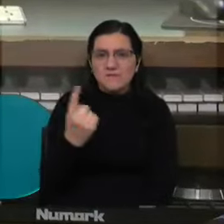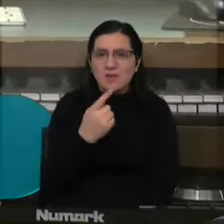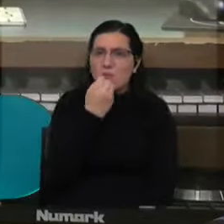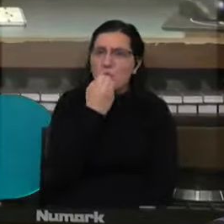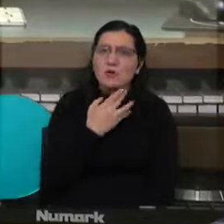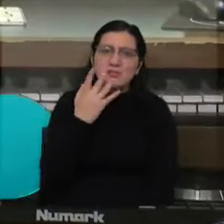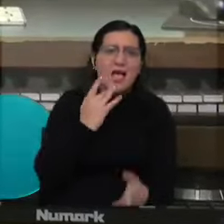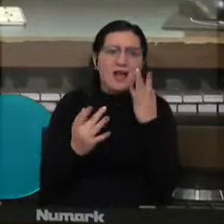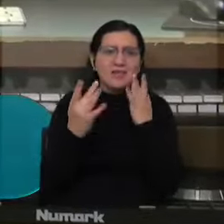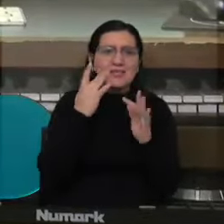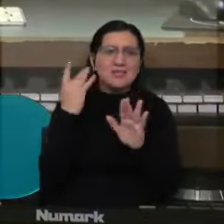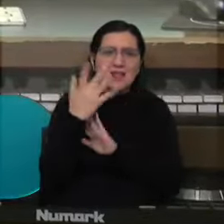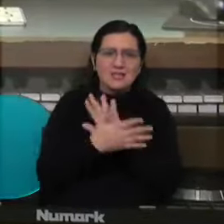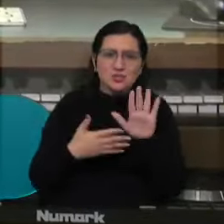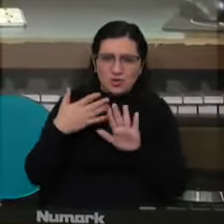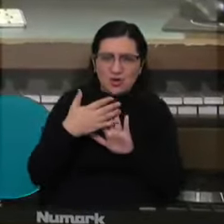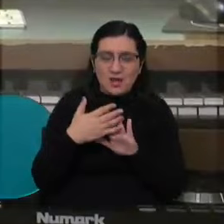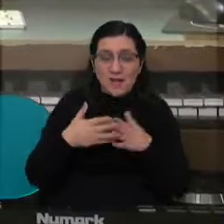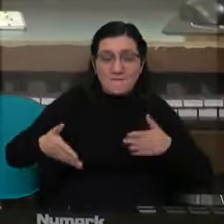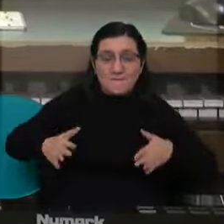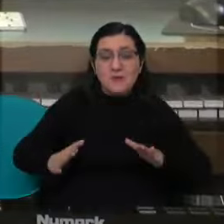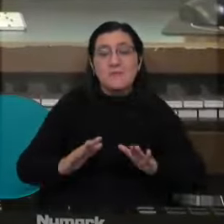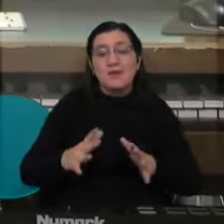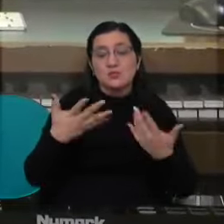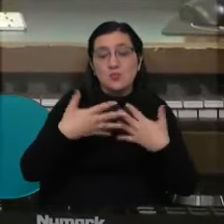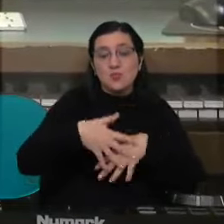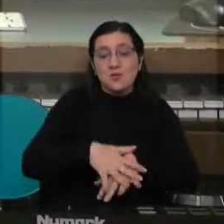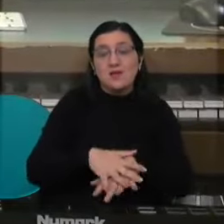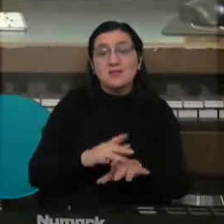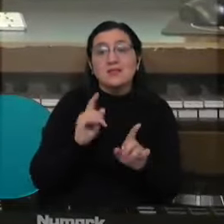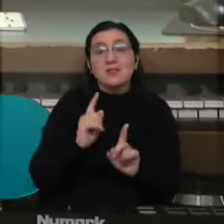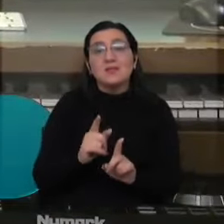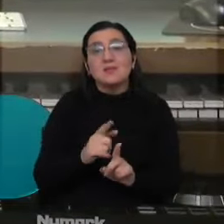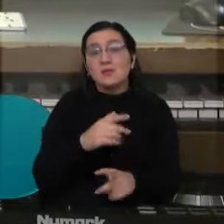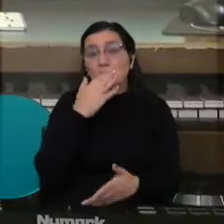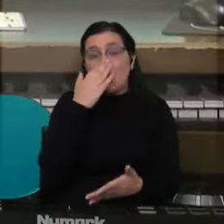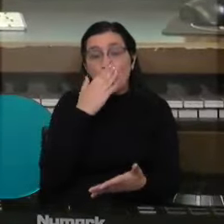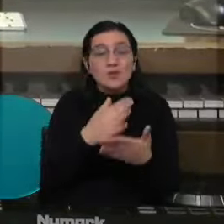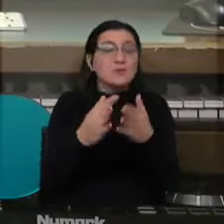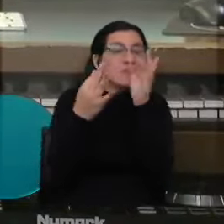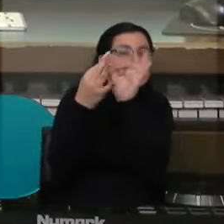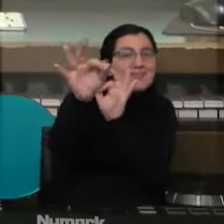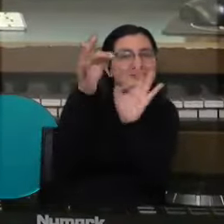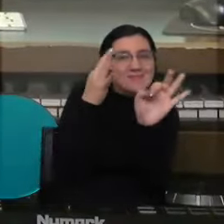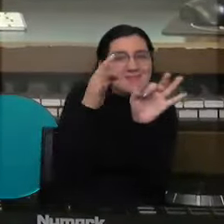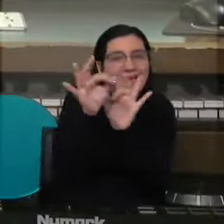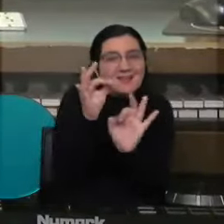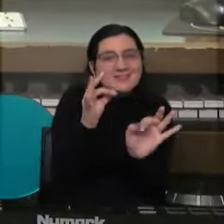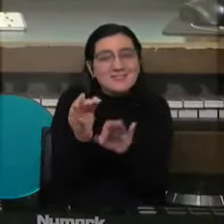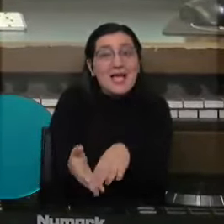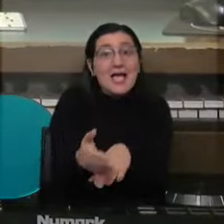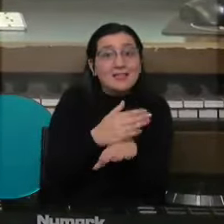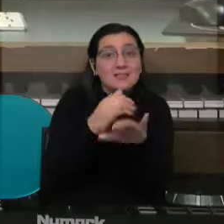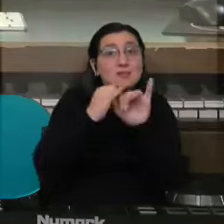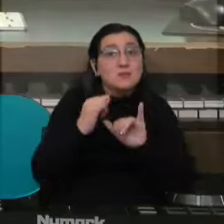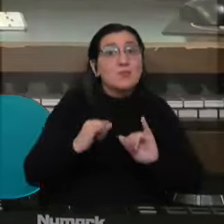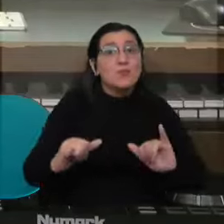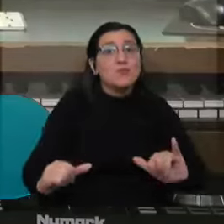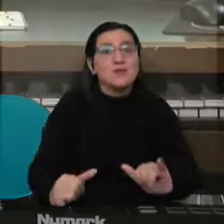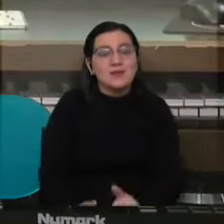artistas nacionales también a preparar sus mezclas y también a darle una última estocada a sus maquetas antes de que por ejemplo la